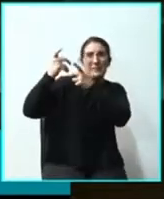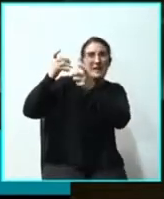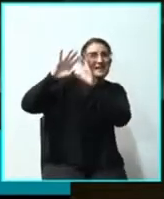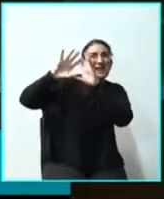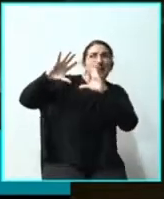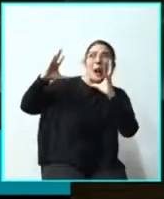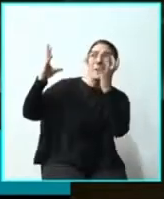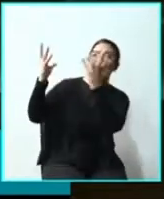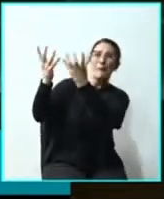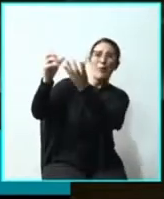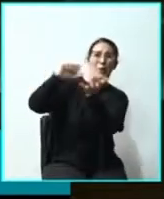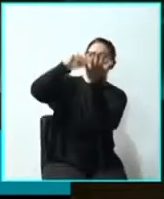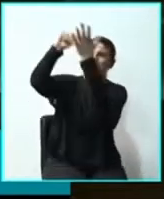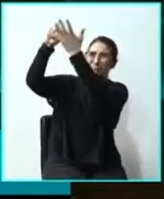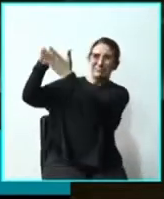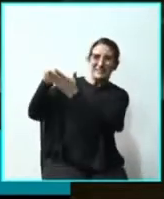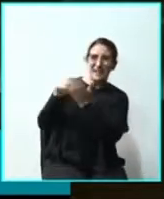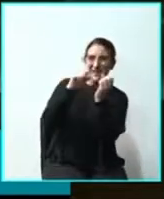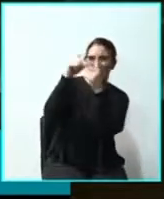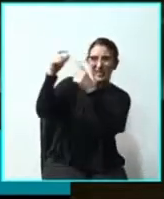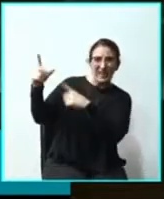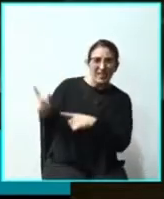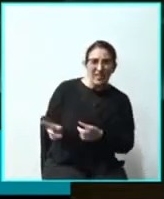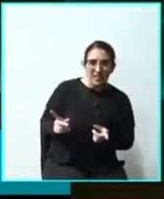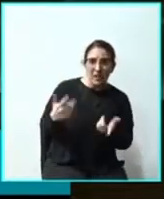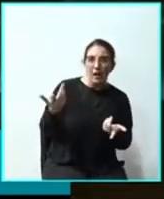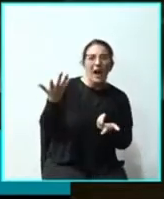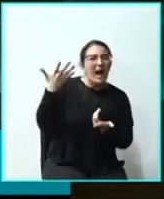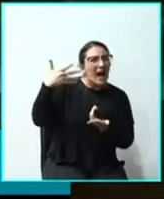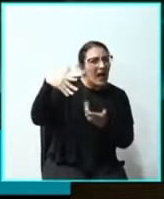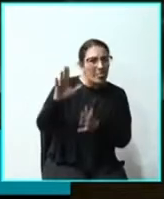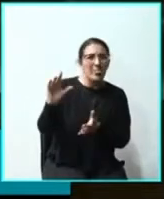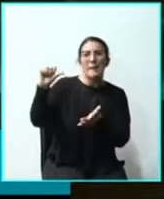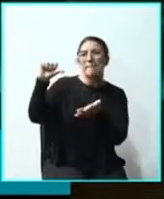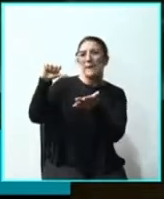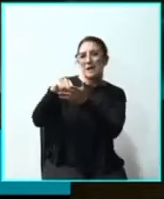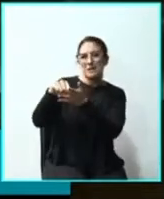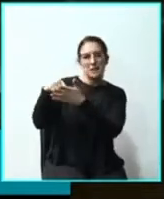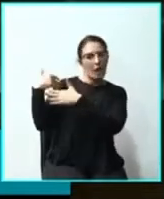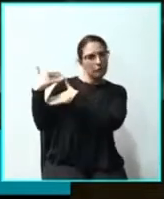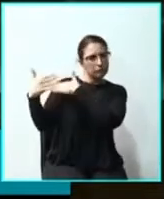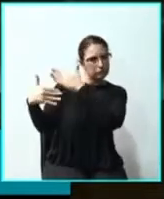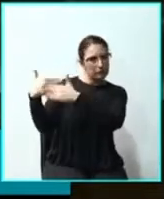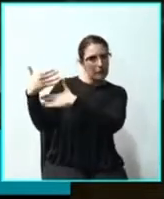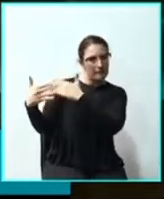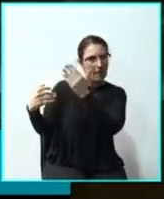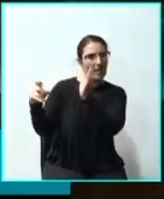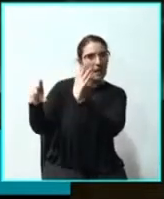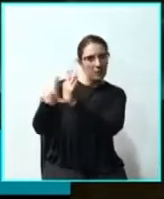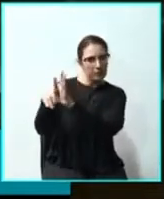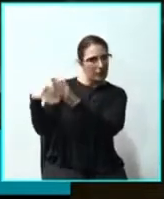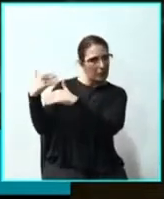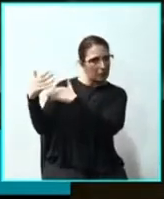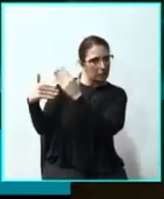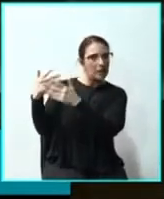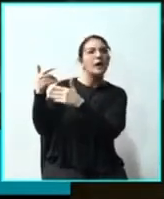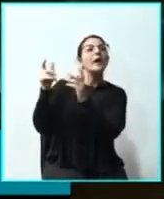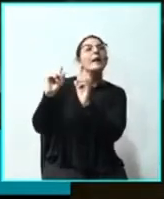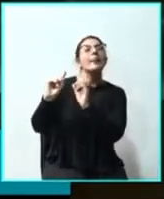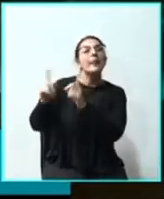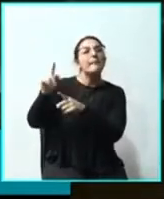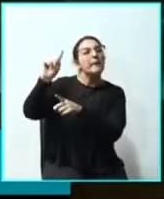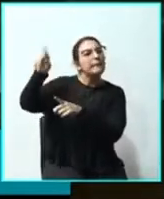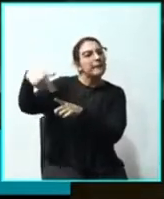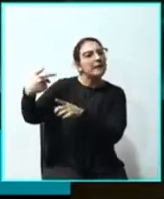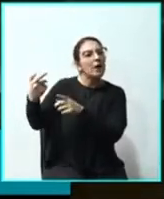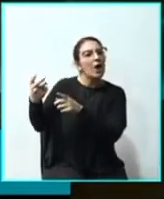pasa en diferentes países, incluso países que han avanzado en este tipo de medidas y luego se han armado muchas crisis al respecto, y en